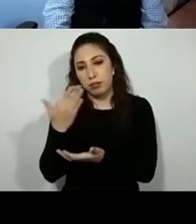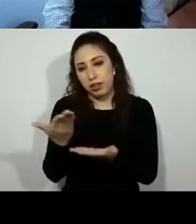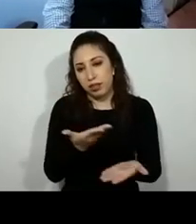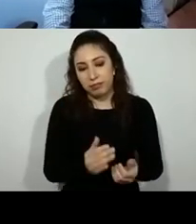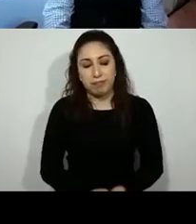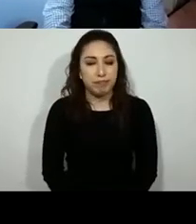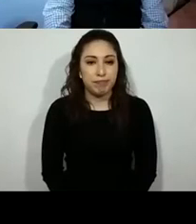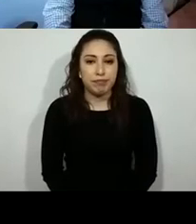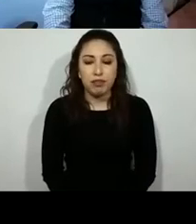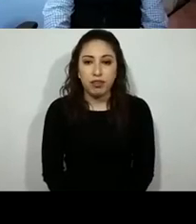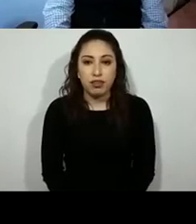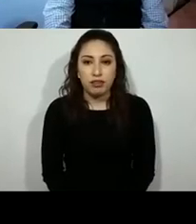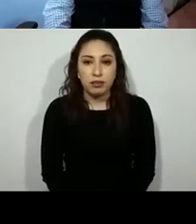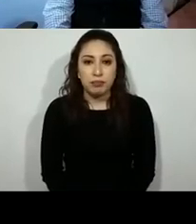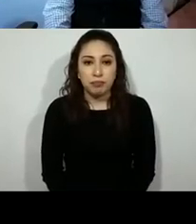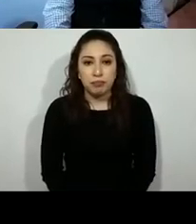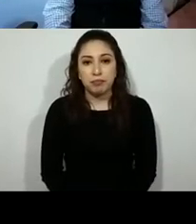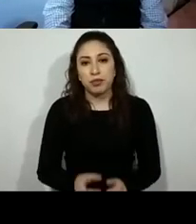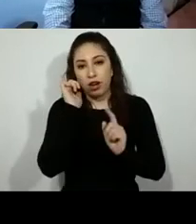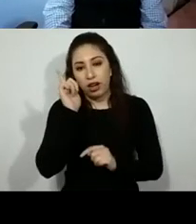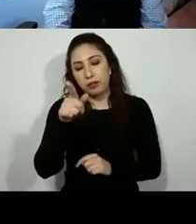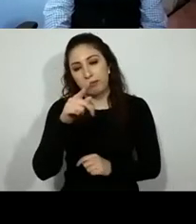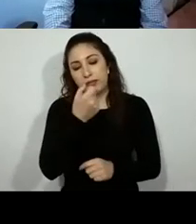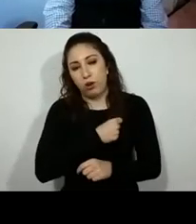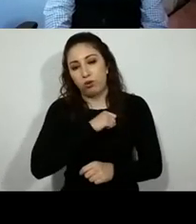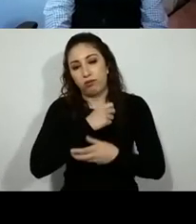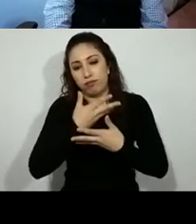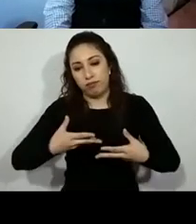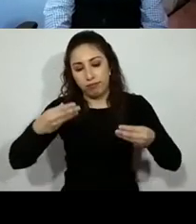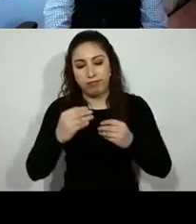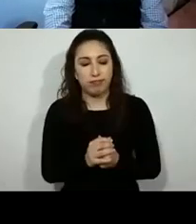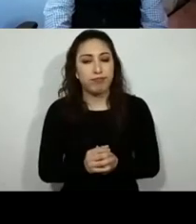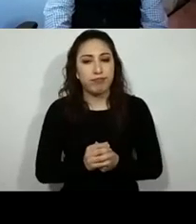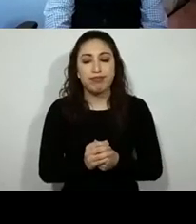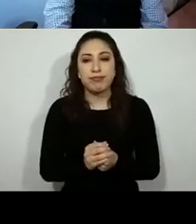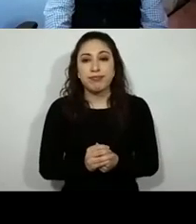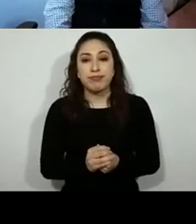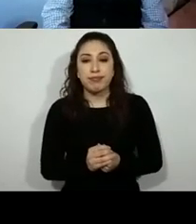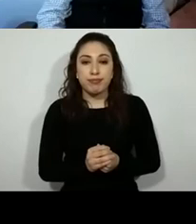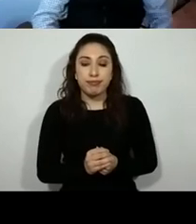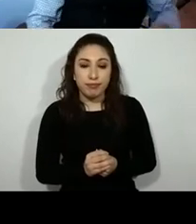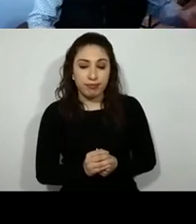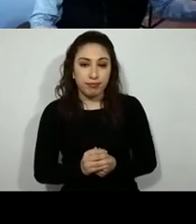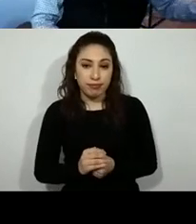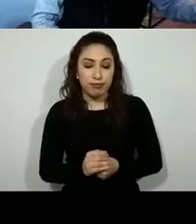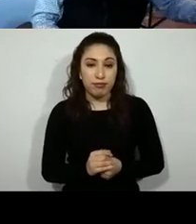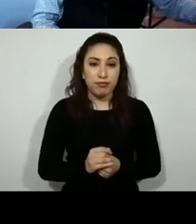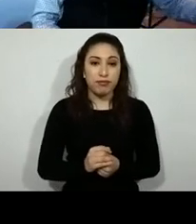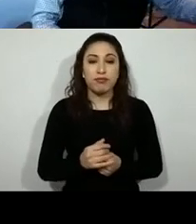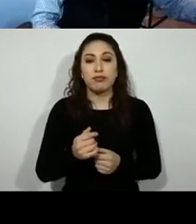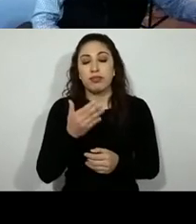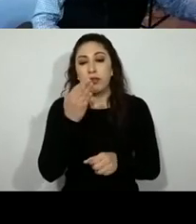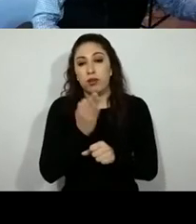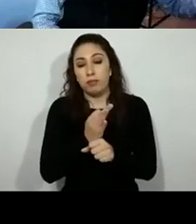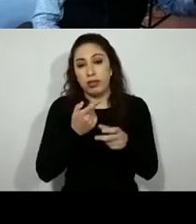Y esperamos que ya estés mejor además. Para dar continuidad a esta mesa de trabajo, esta presidencia solicita a